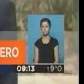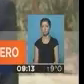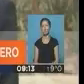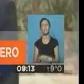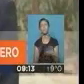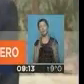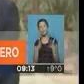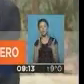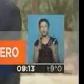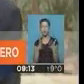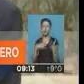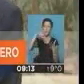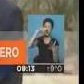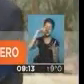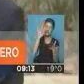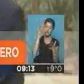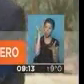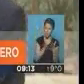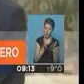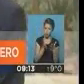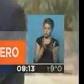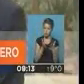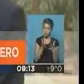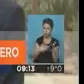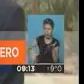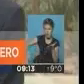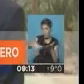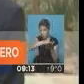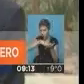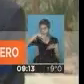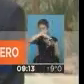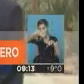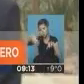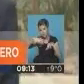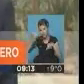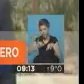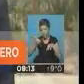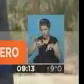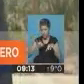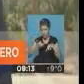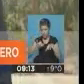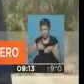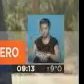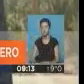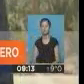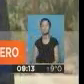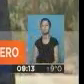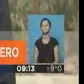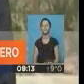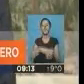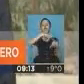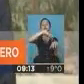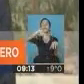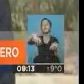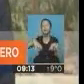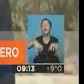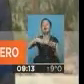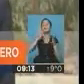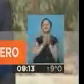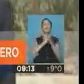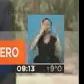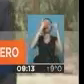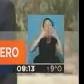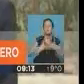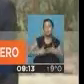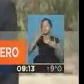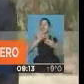prácticamente el 75% de la superficie nuestra, con stands que incorporan matemática,